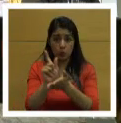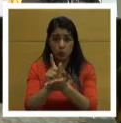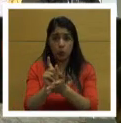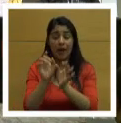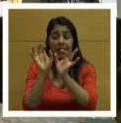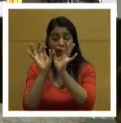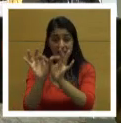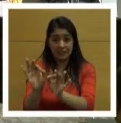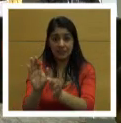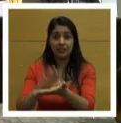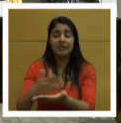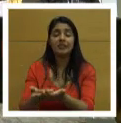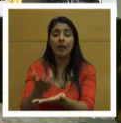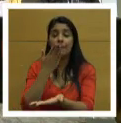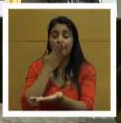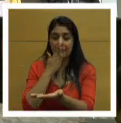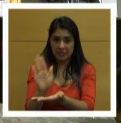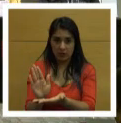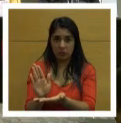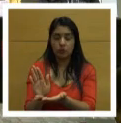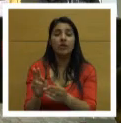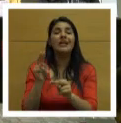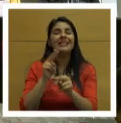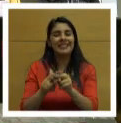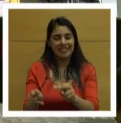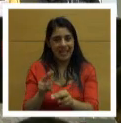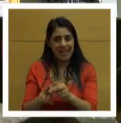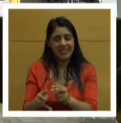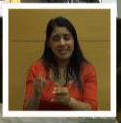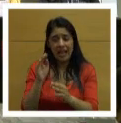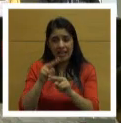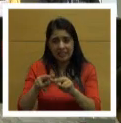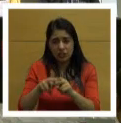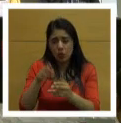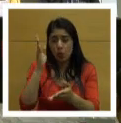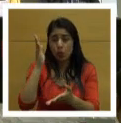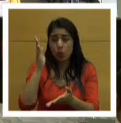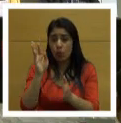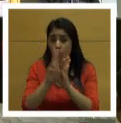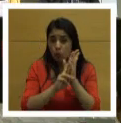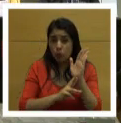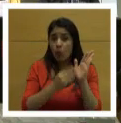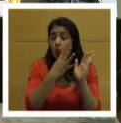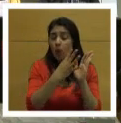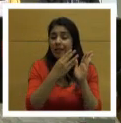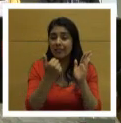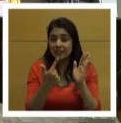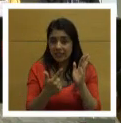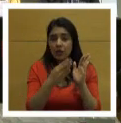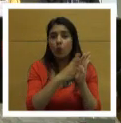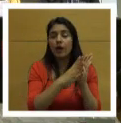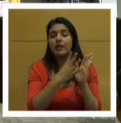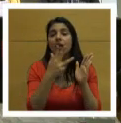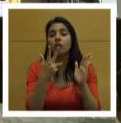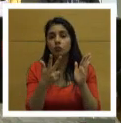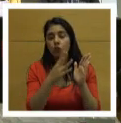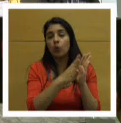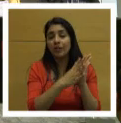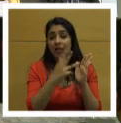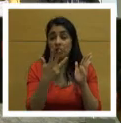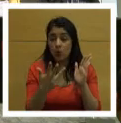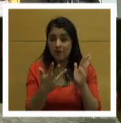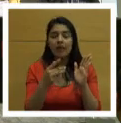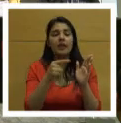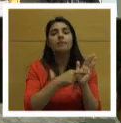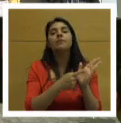de salud se efectuarán, dice, dando estricto cumplimiento a las reglas 47, 48, 49, reglas mínimas de las Naciones